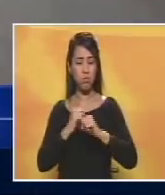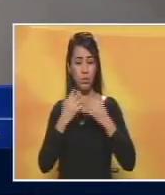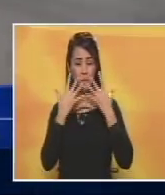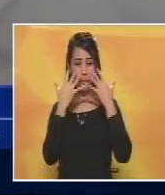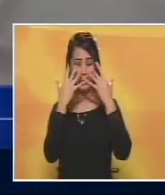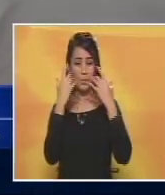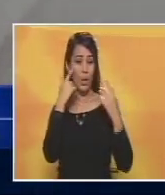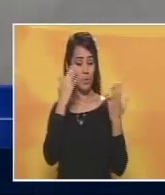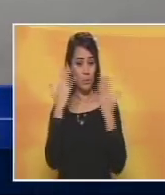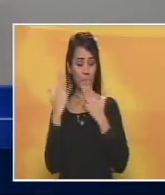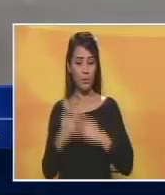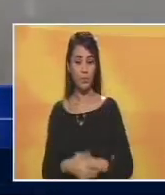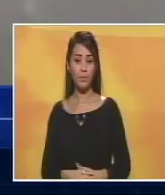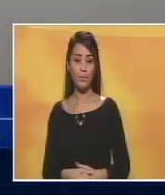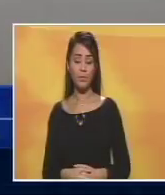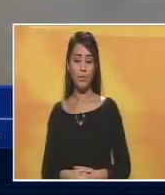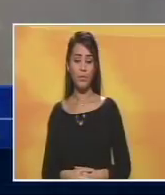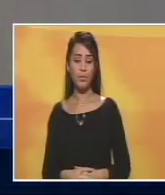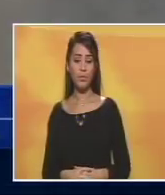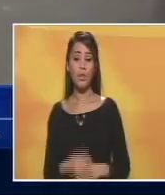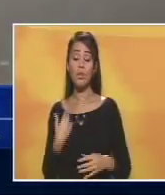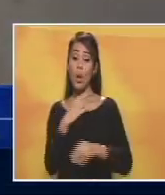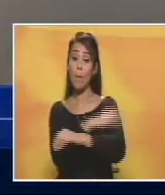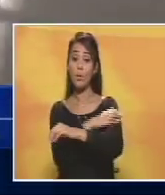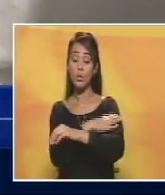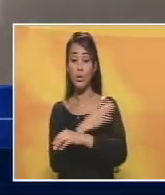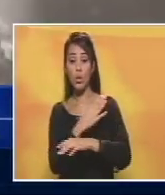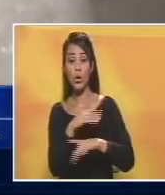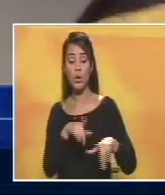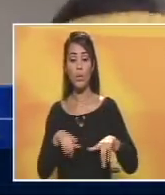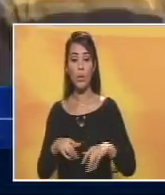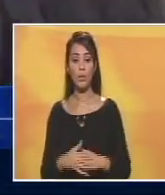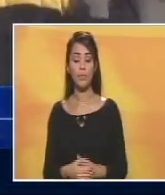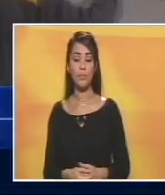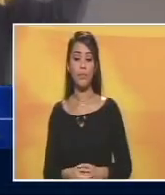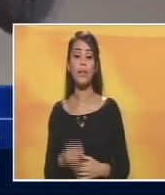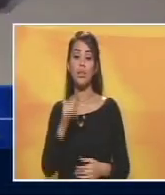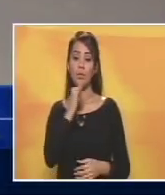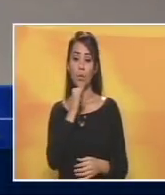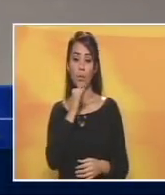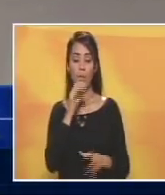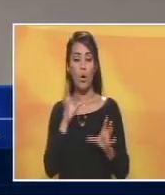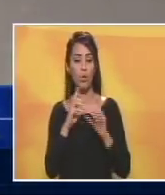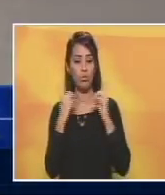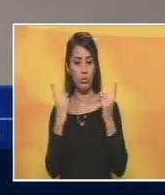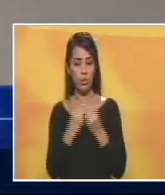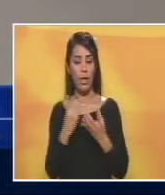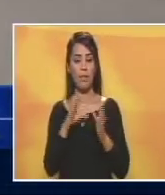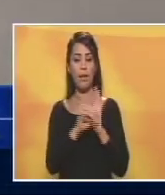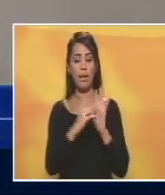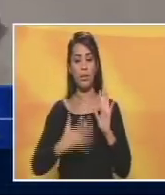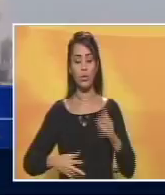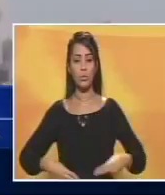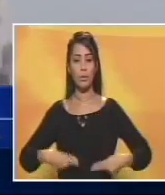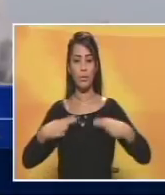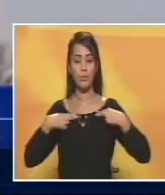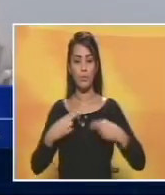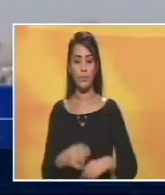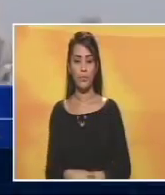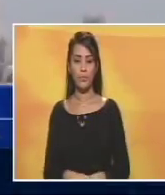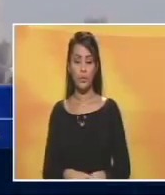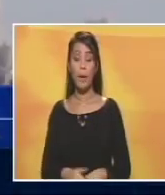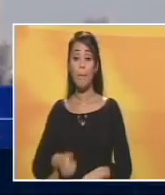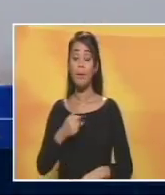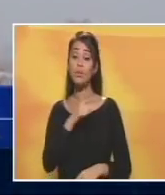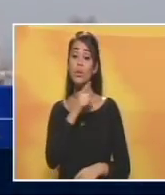Guta Oriental, principal feudo opositor de las afueras de Damasco. Así lo informó el Observatorio Sirio de Derechos Humanos. El mayor